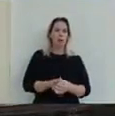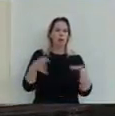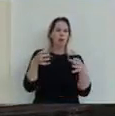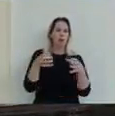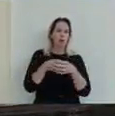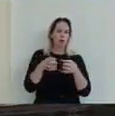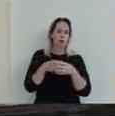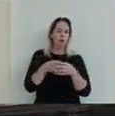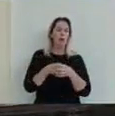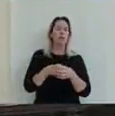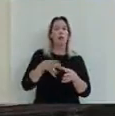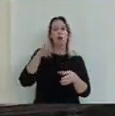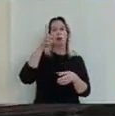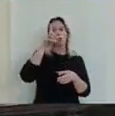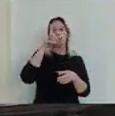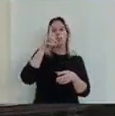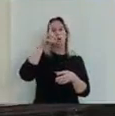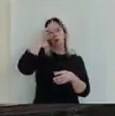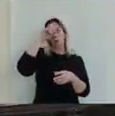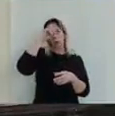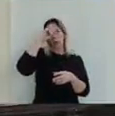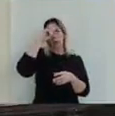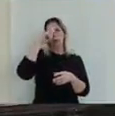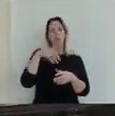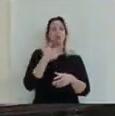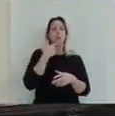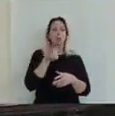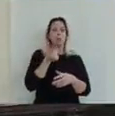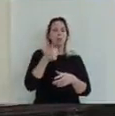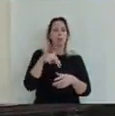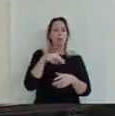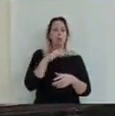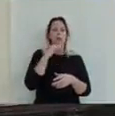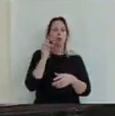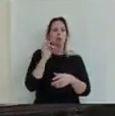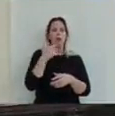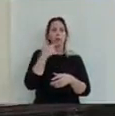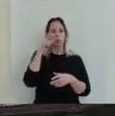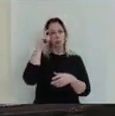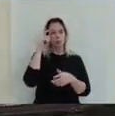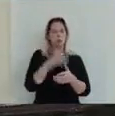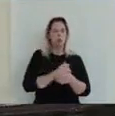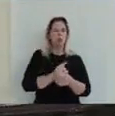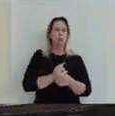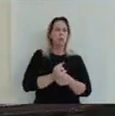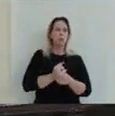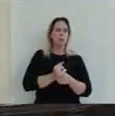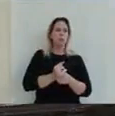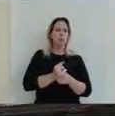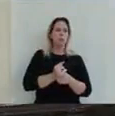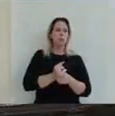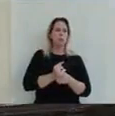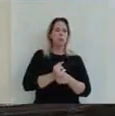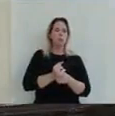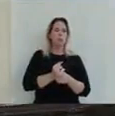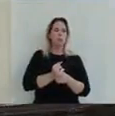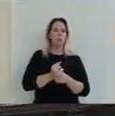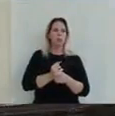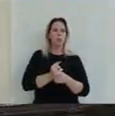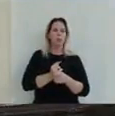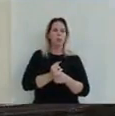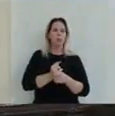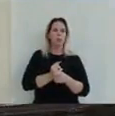del hospital San José, acerca de trasladar la problemática de la sociedad que se había levantado en cuanto